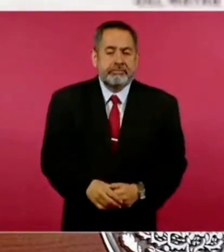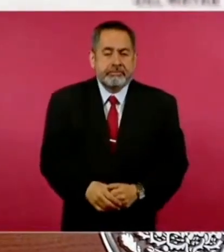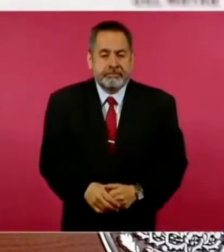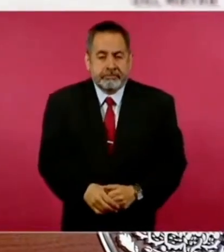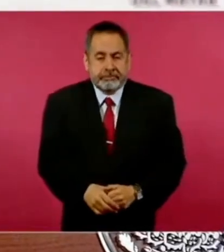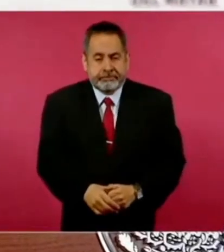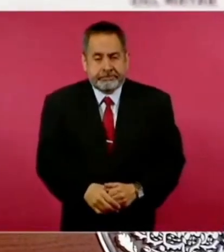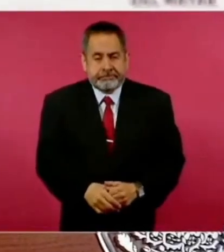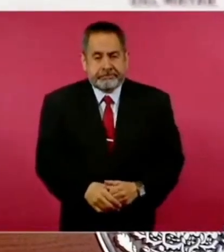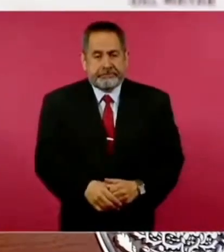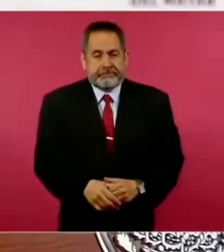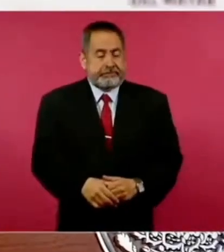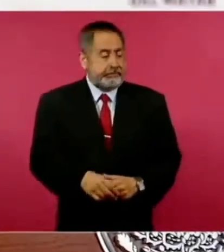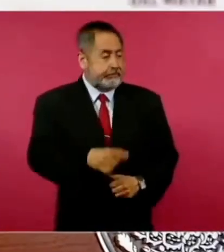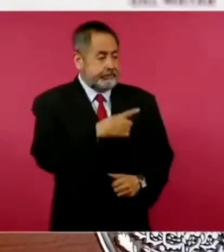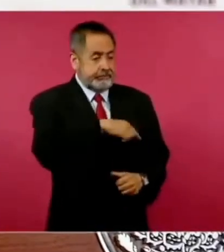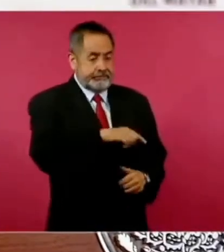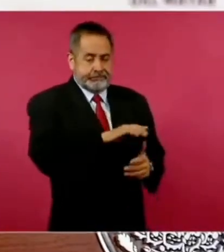de la delincuencia